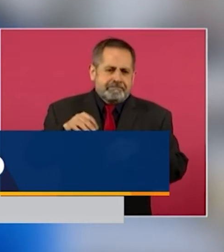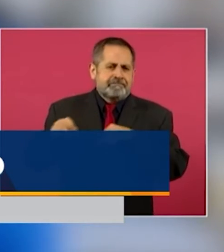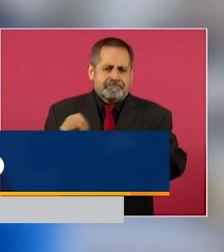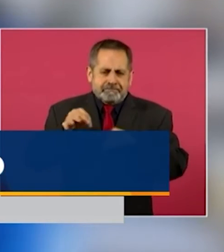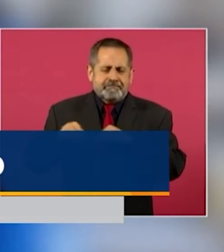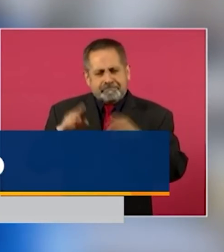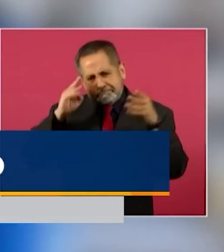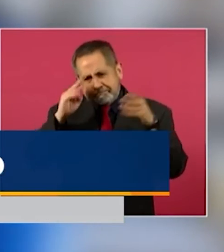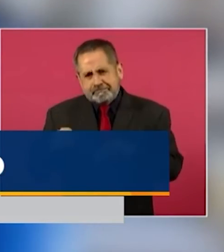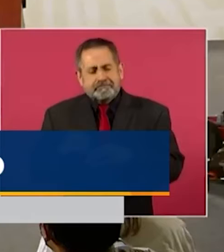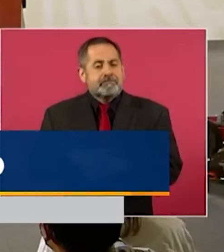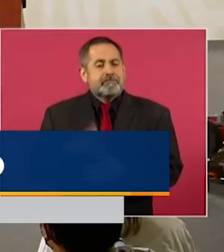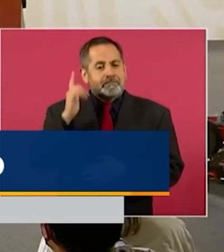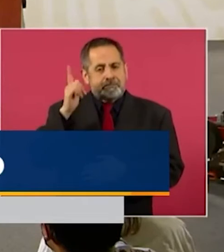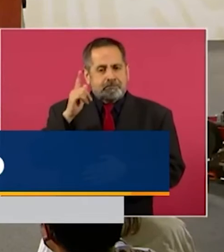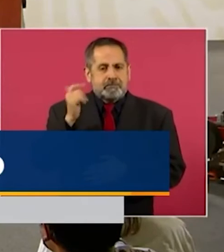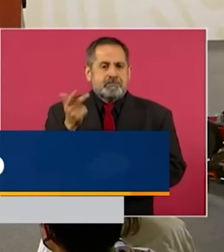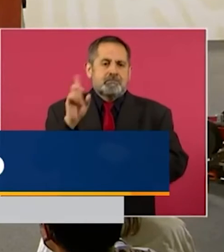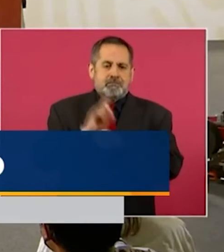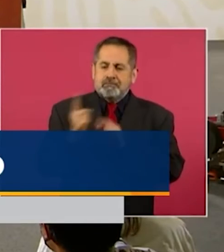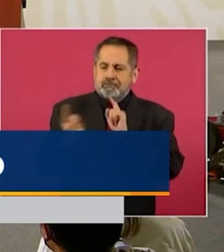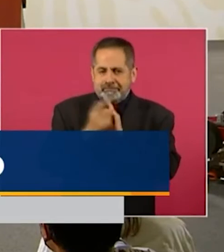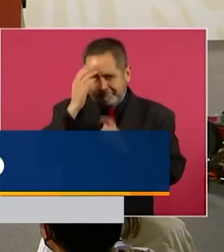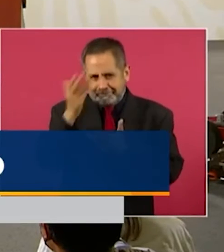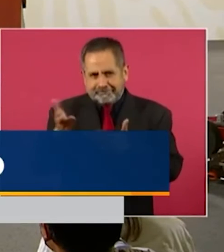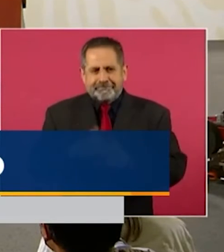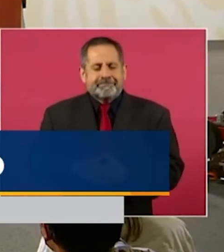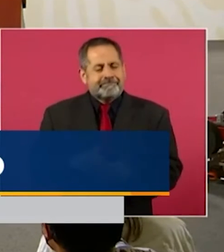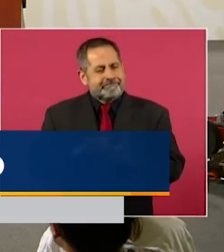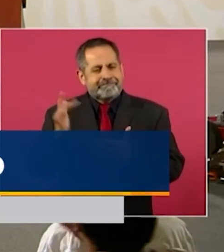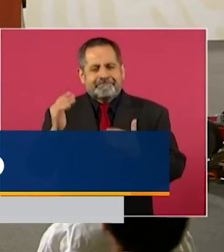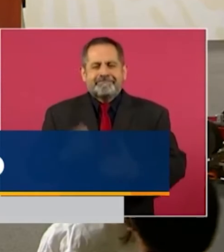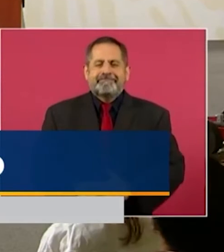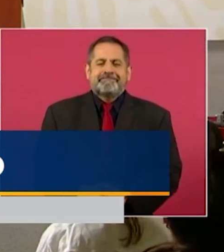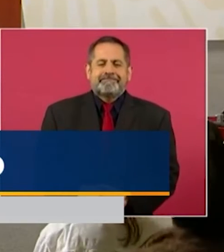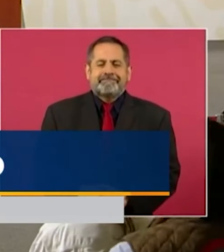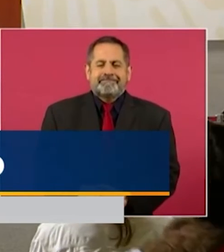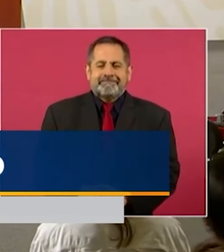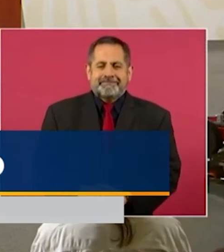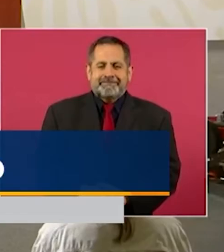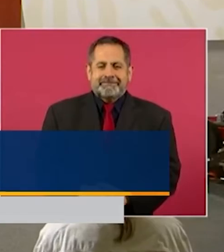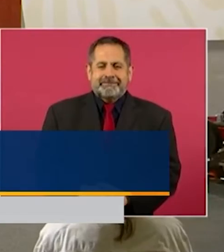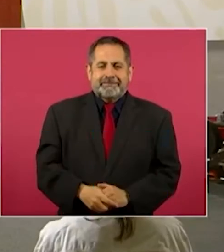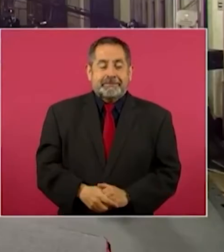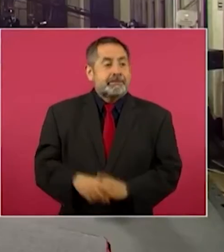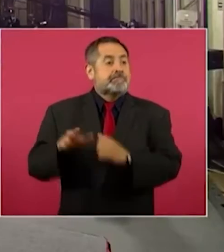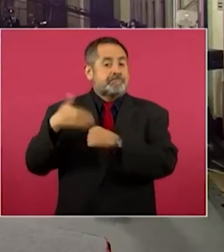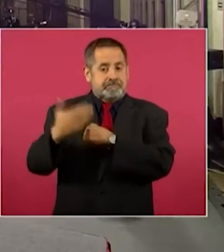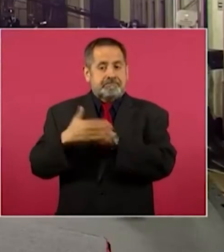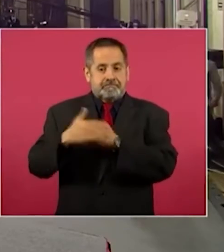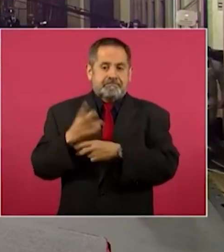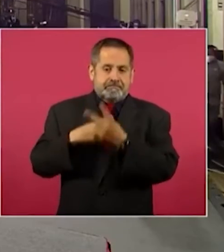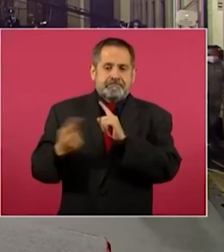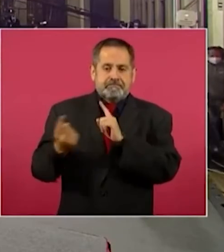muy orgullosa y reconoció a Andrés Manuel López Obrador por todo su trabajo y espero poder conocerlo algún día, pronto,